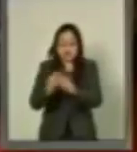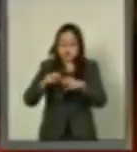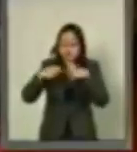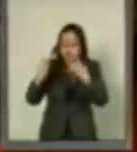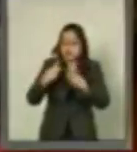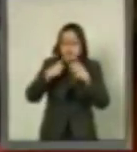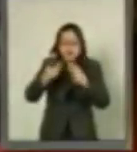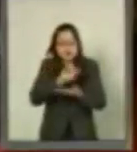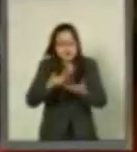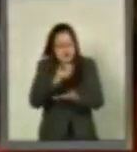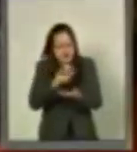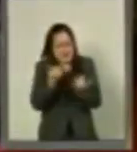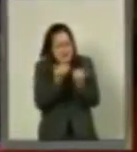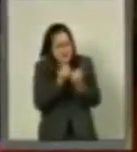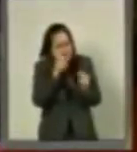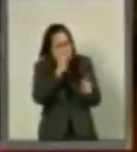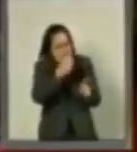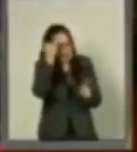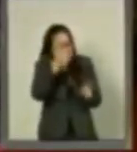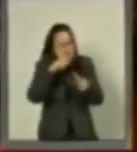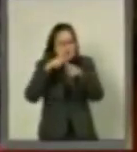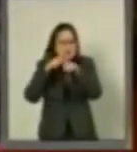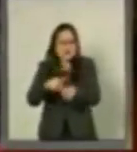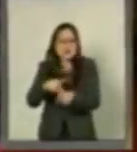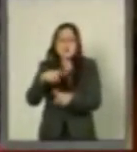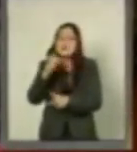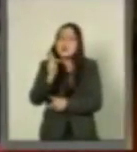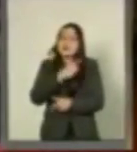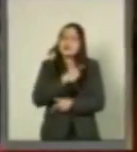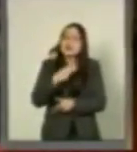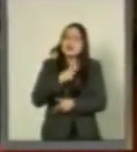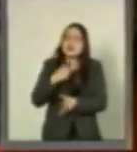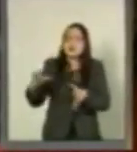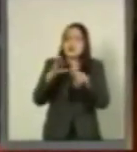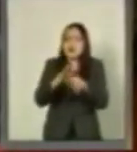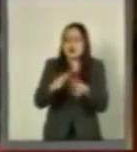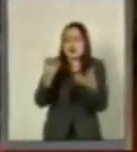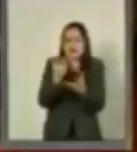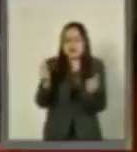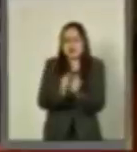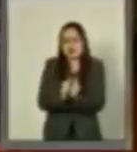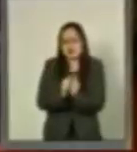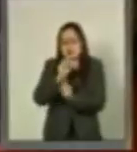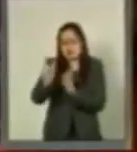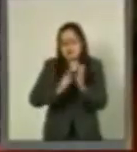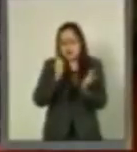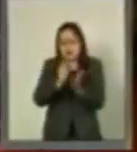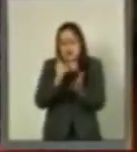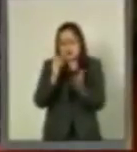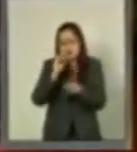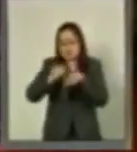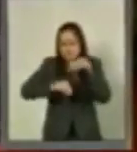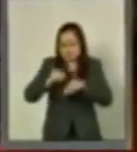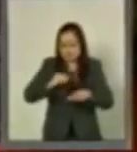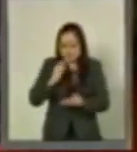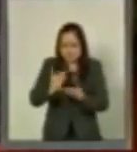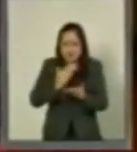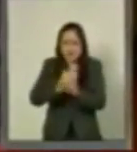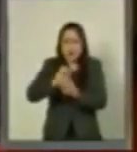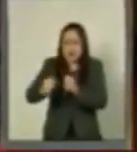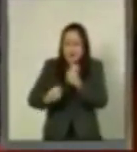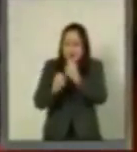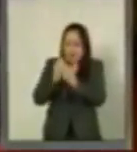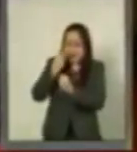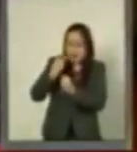lo que hoy digo es que hay que seguir en ese camino, pero hay que hacer el ordenamiento legal que nos permita que